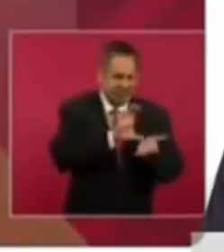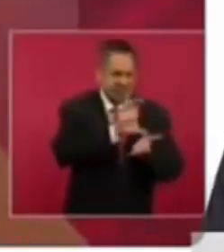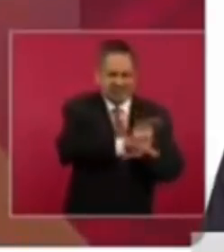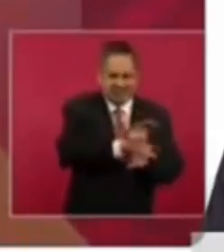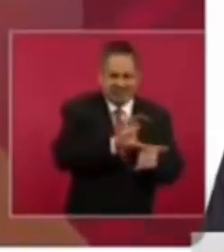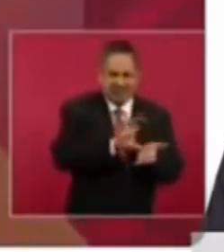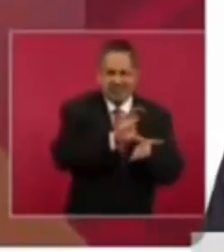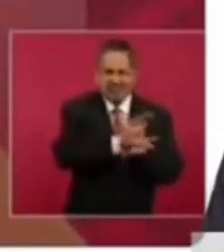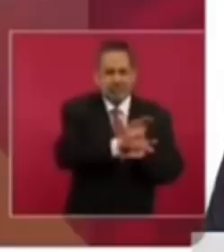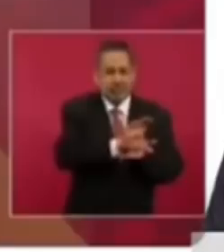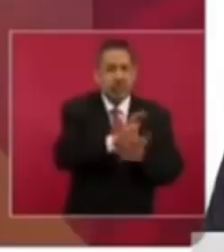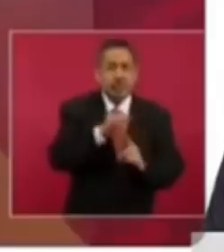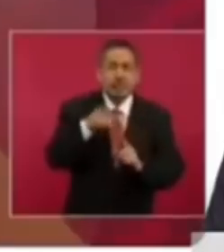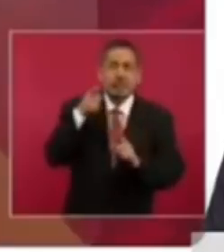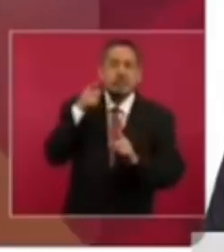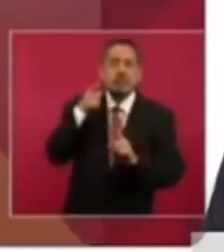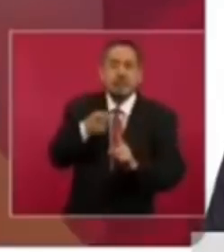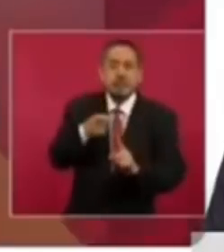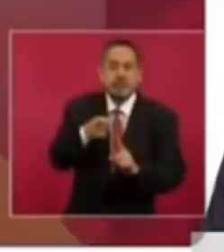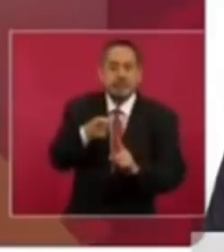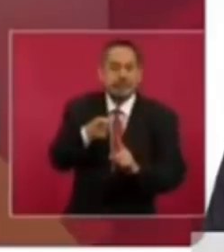con un propósito